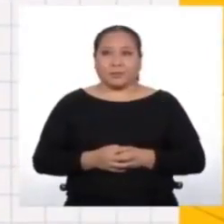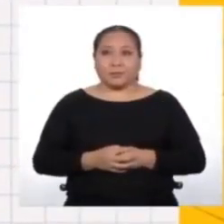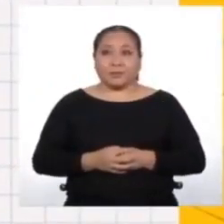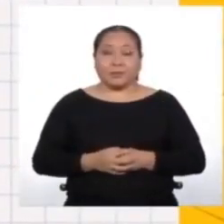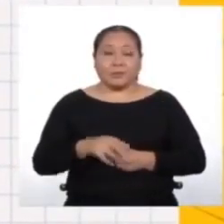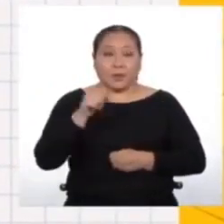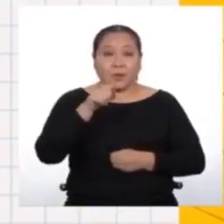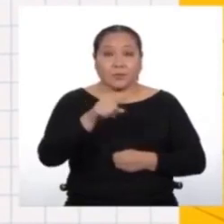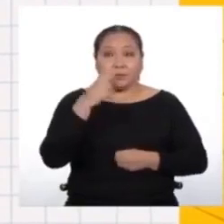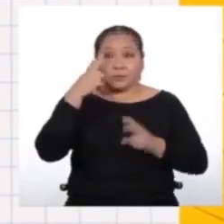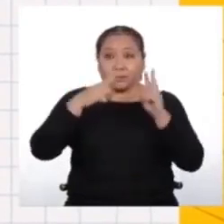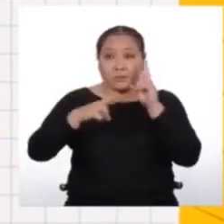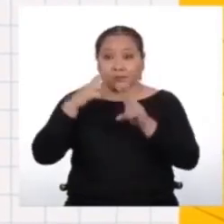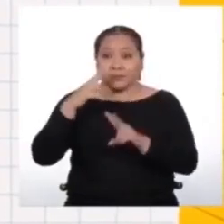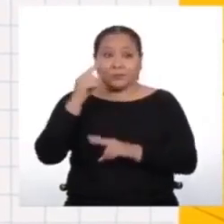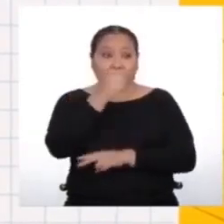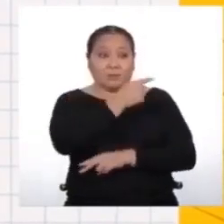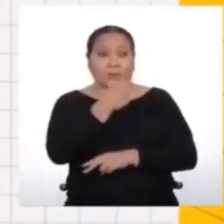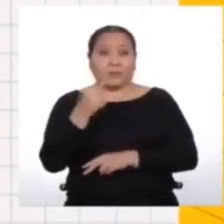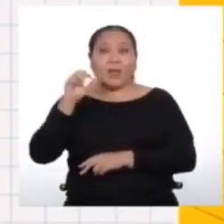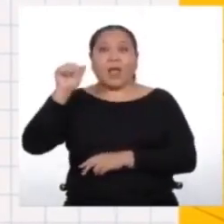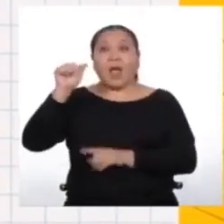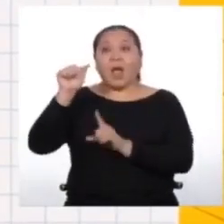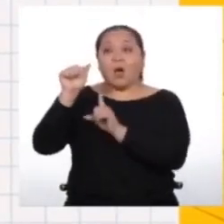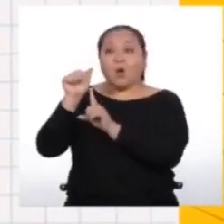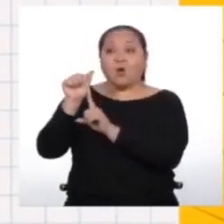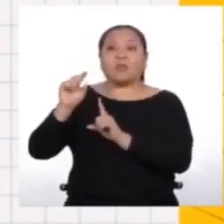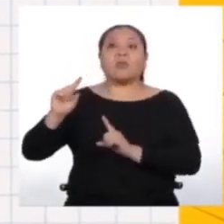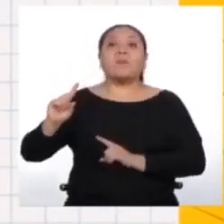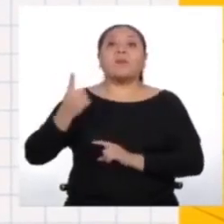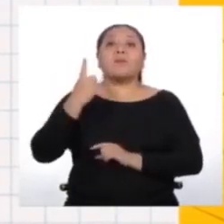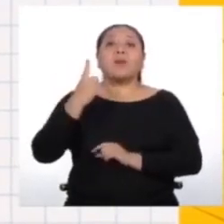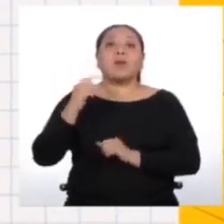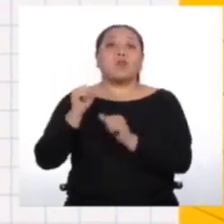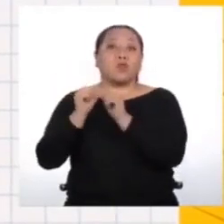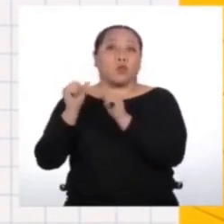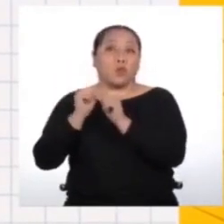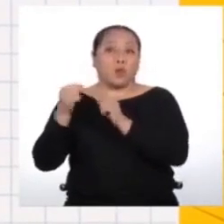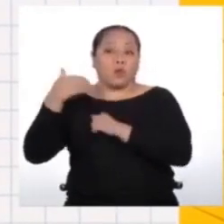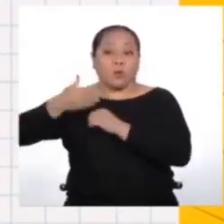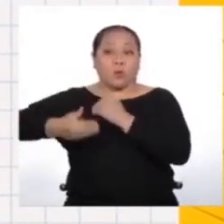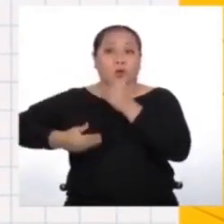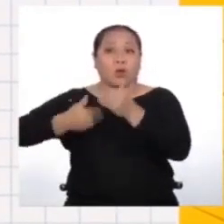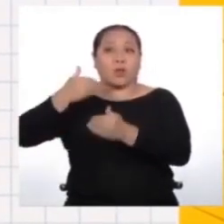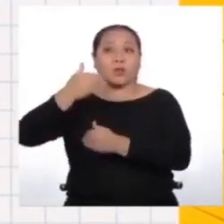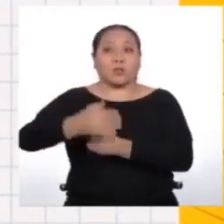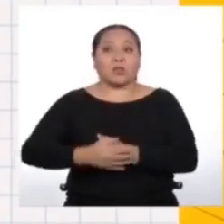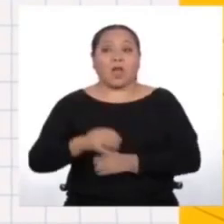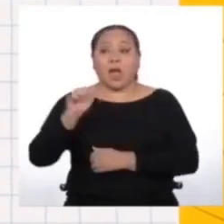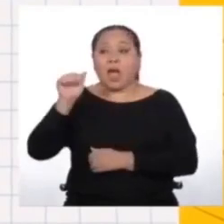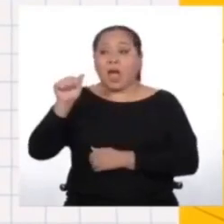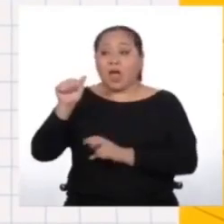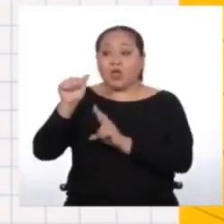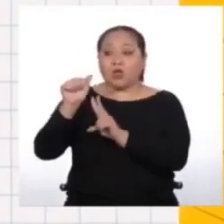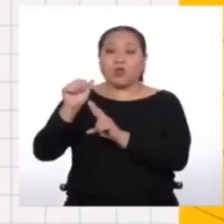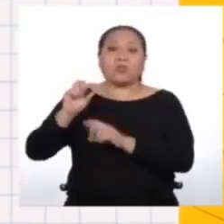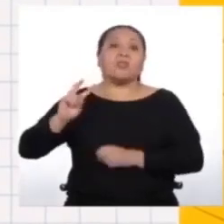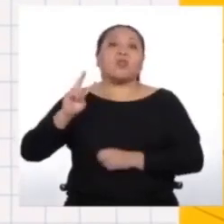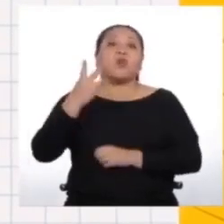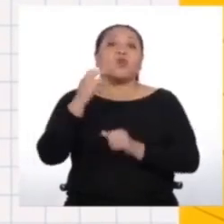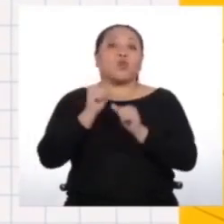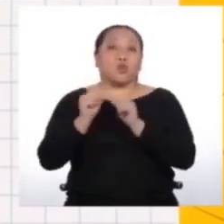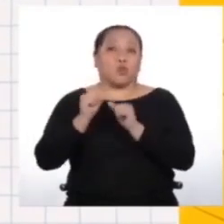Como debes estar viendo en pantalla, A sub 1 es el primer término de la progresión geométrica y A sub 2 es el segundo